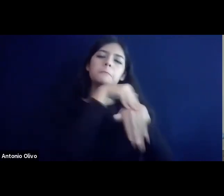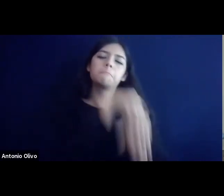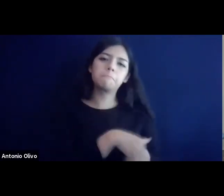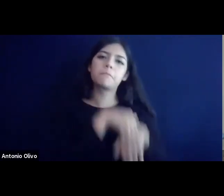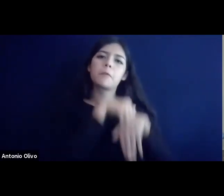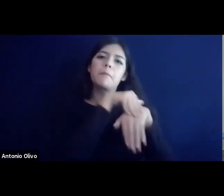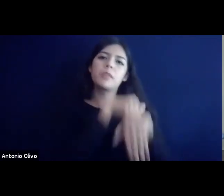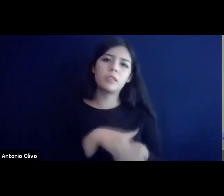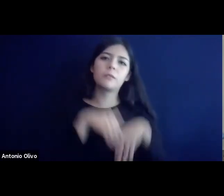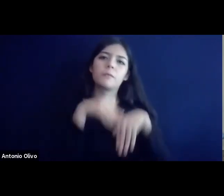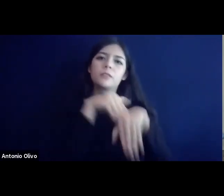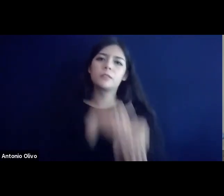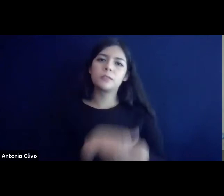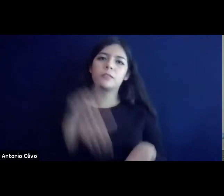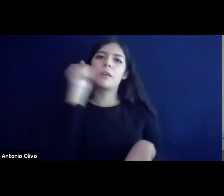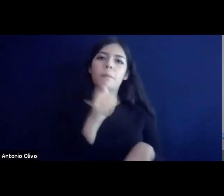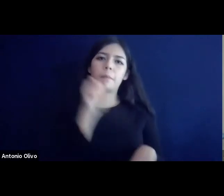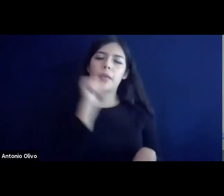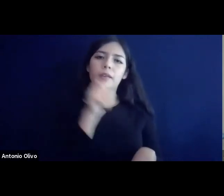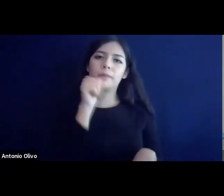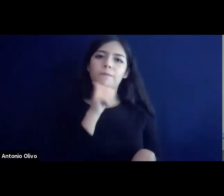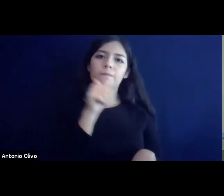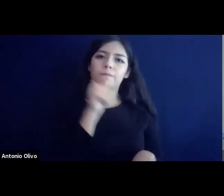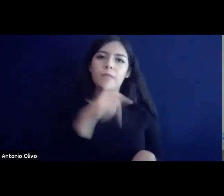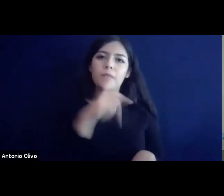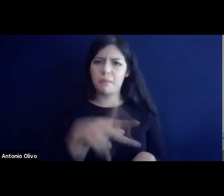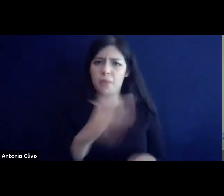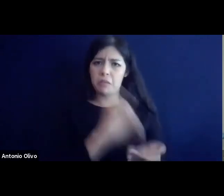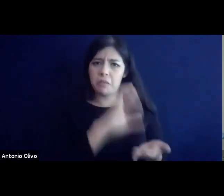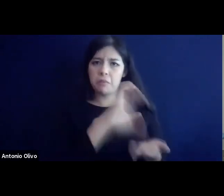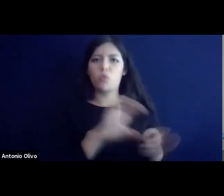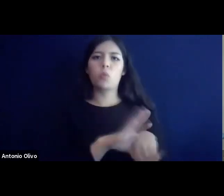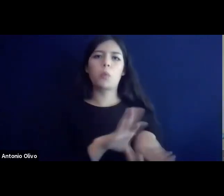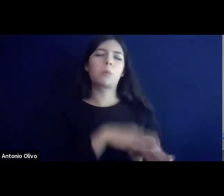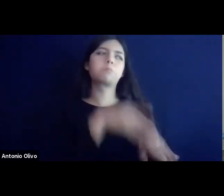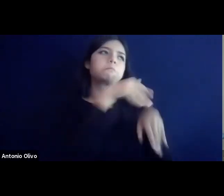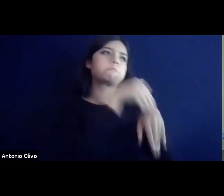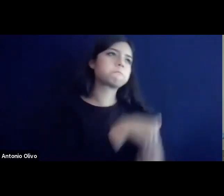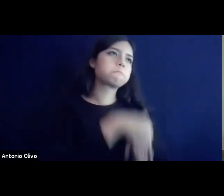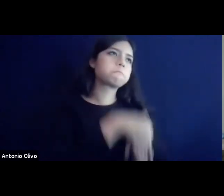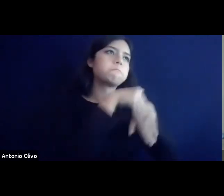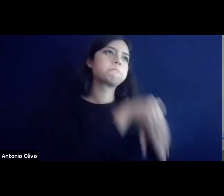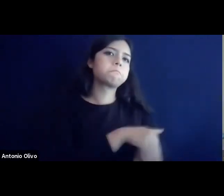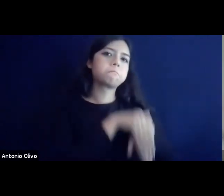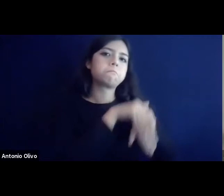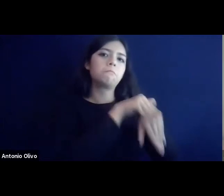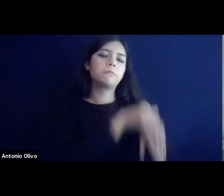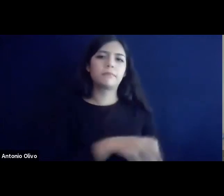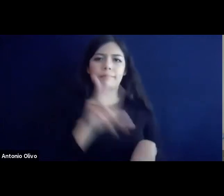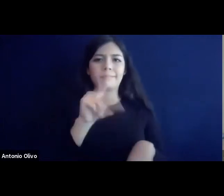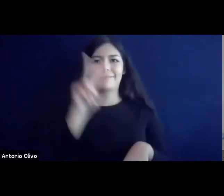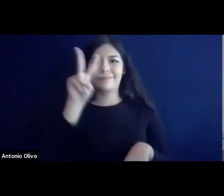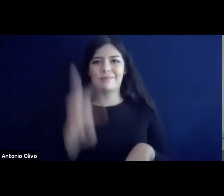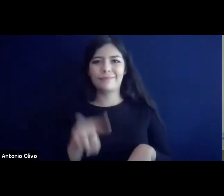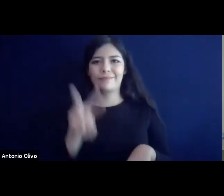discapacidad trae consigo exclusividad. No puedes tú decir, tengo un intérprete, y